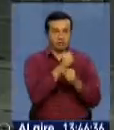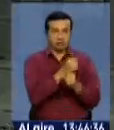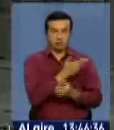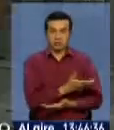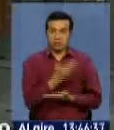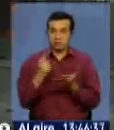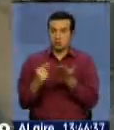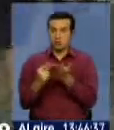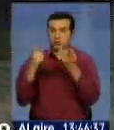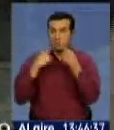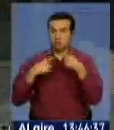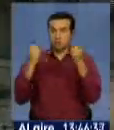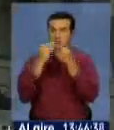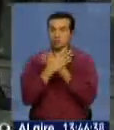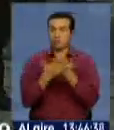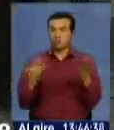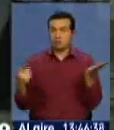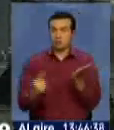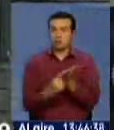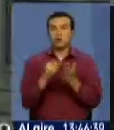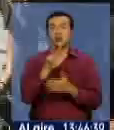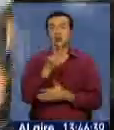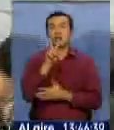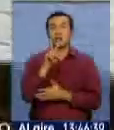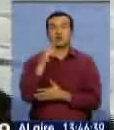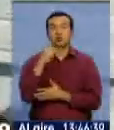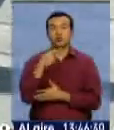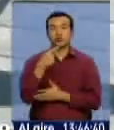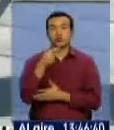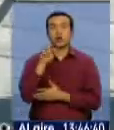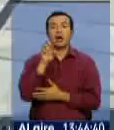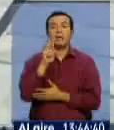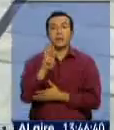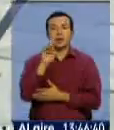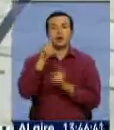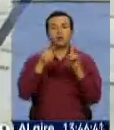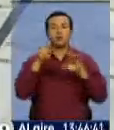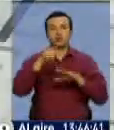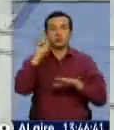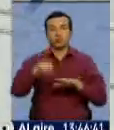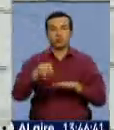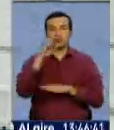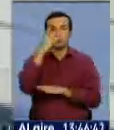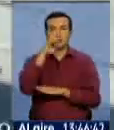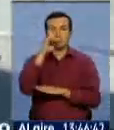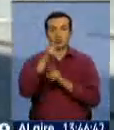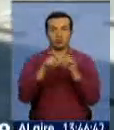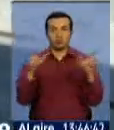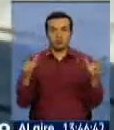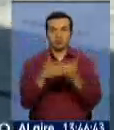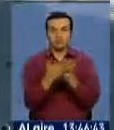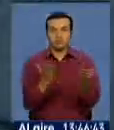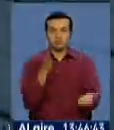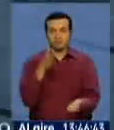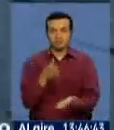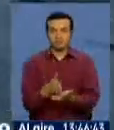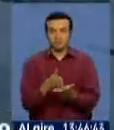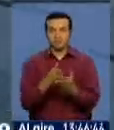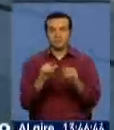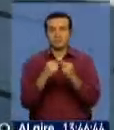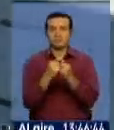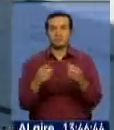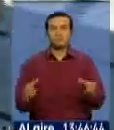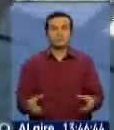extraer y exhibir la información del pendrive de 32 gigas asistieron varios de los abogados de los 18 procesados por